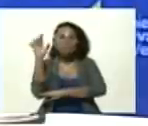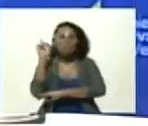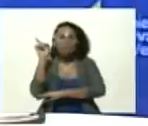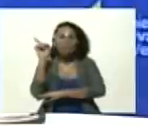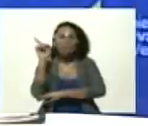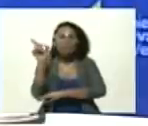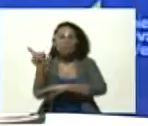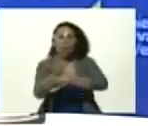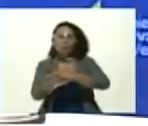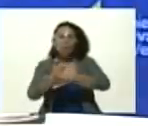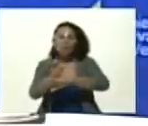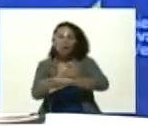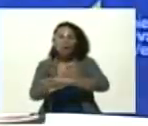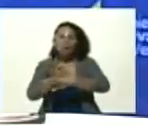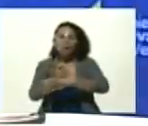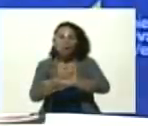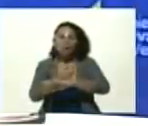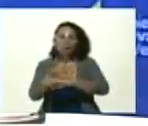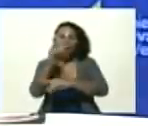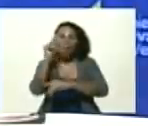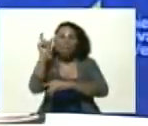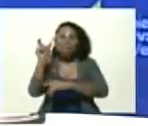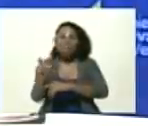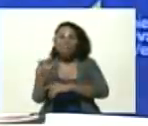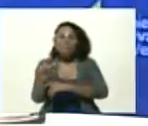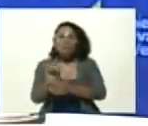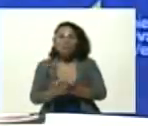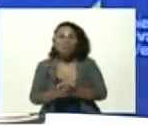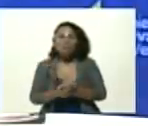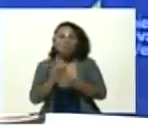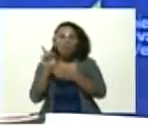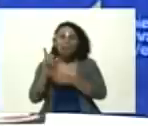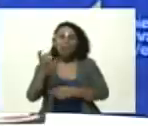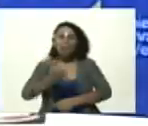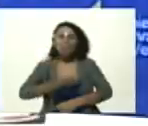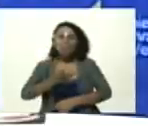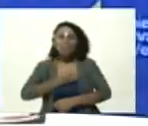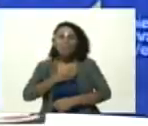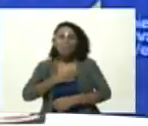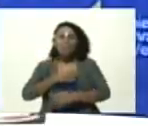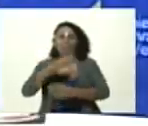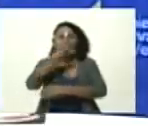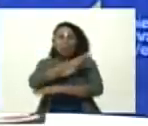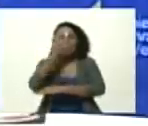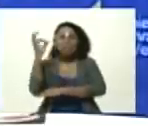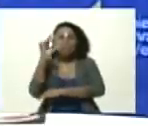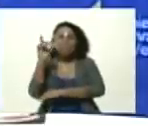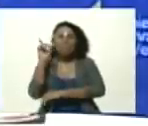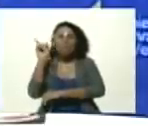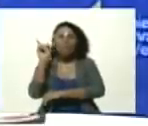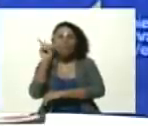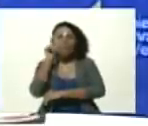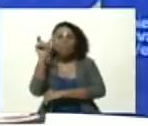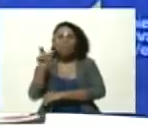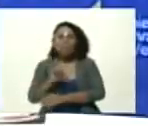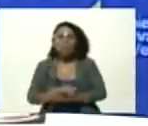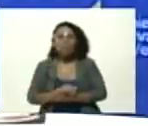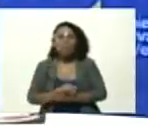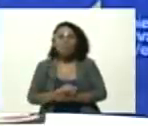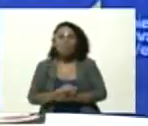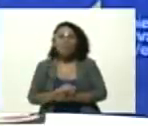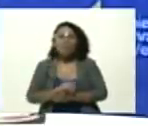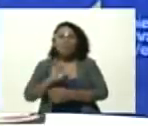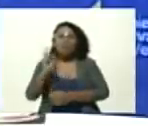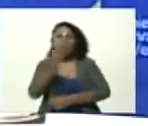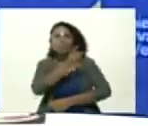el gobernador Adolfo Pereira, está el alcalde de Barquisimeto, Luis Jonás Reyes, el general